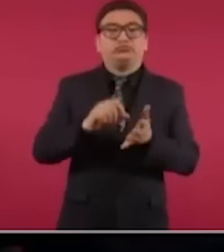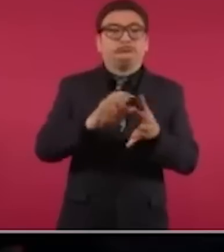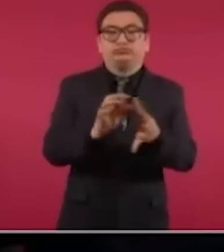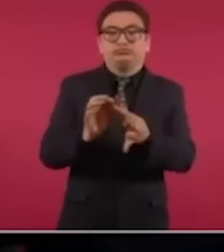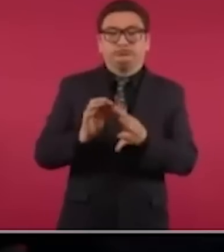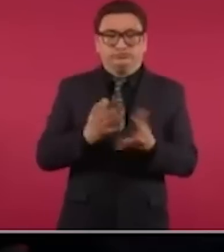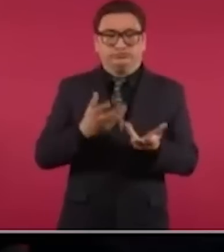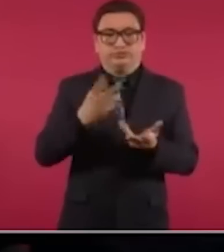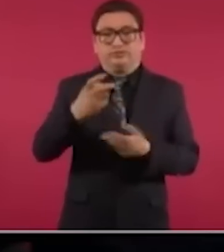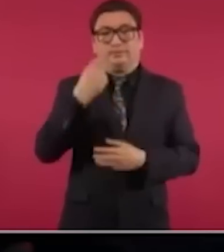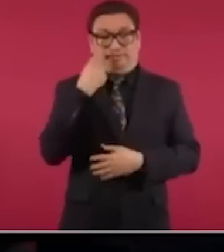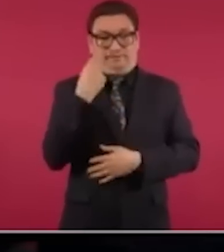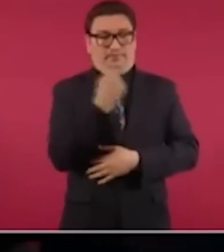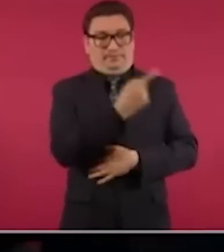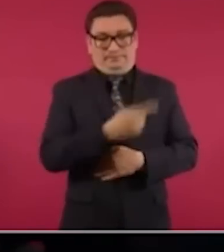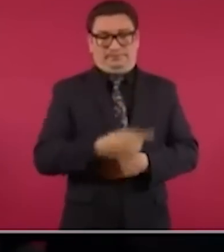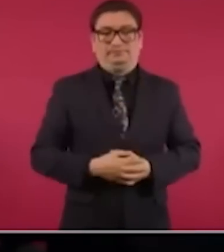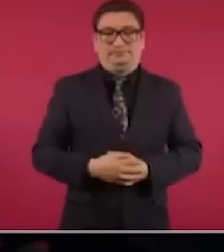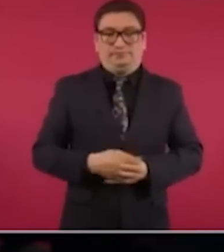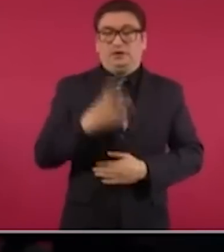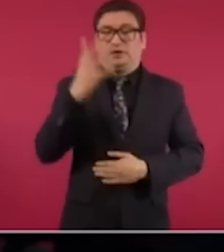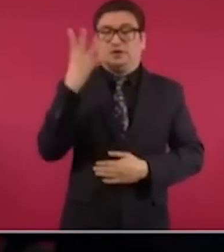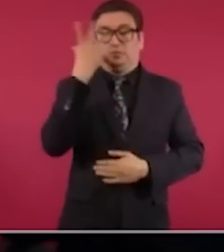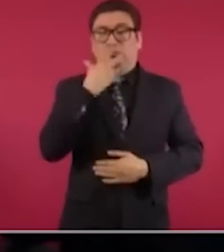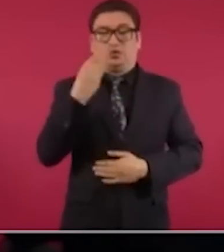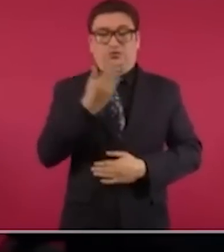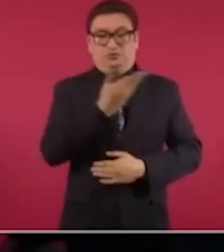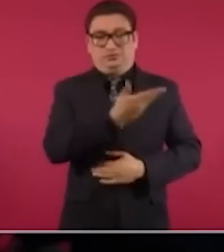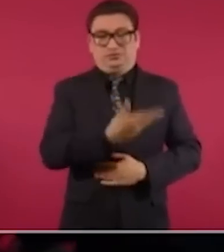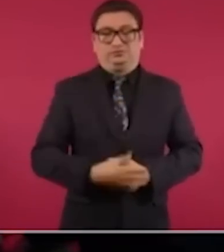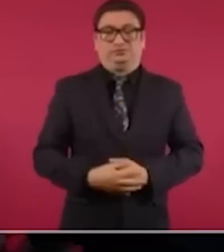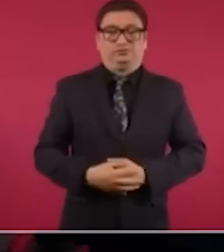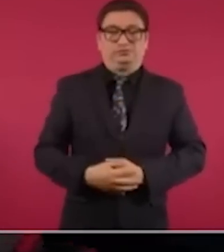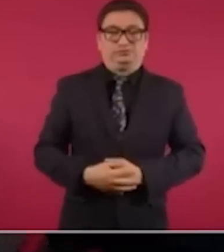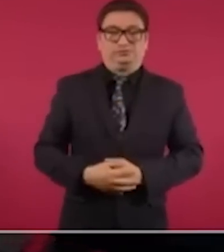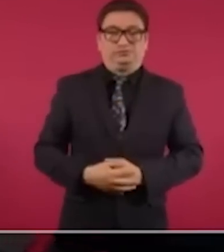Miren qué belleza es